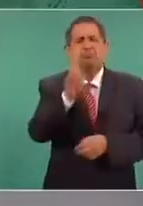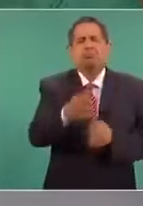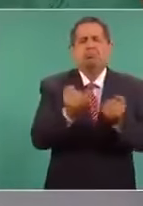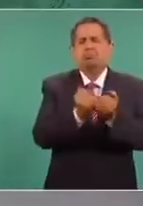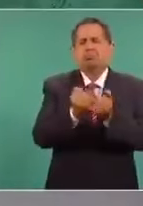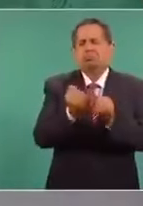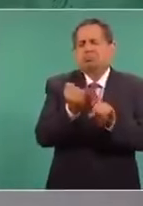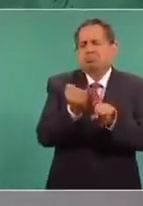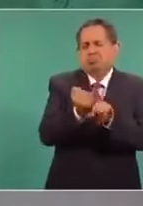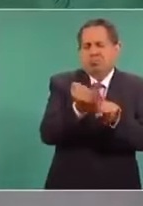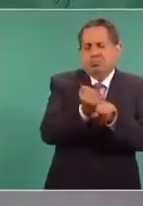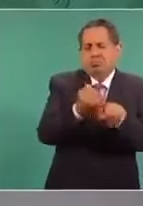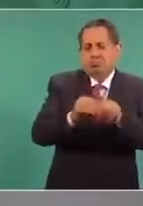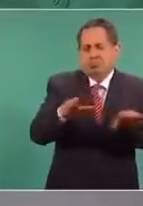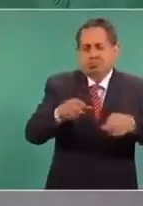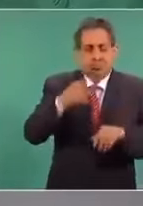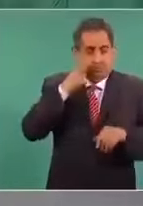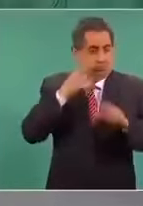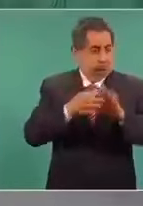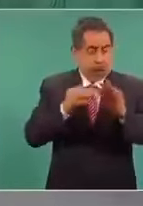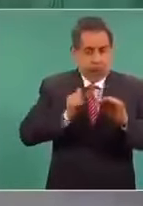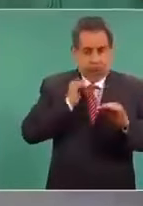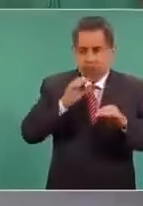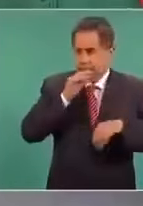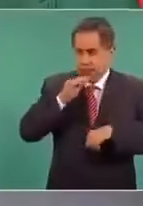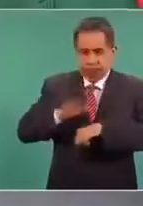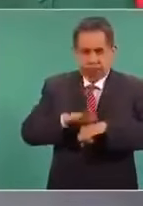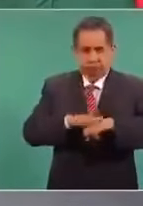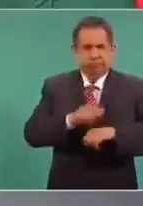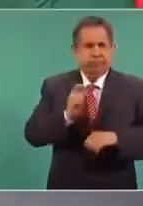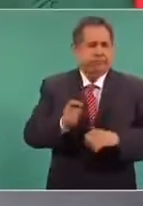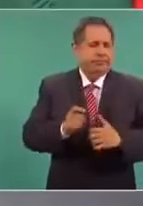sociales. Aquí quiero aprovechar.